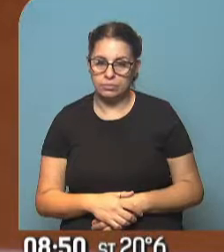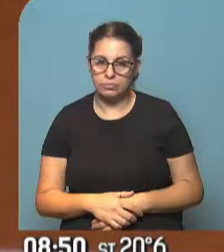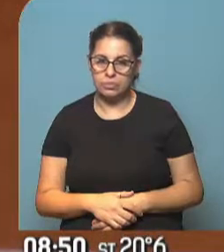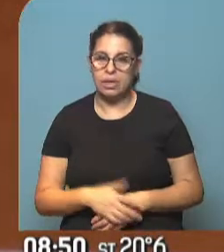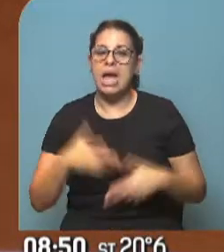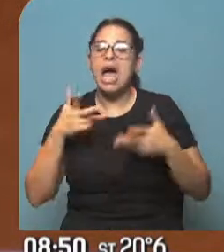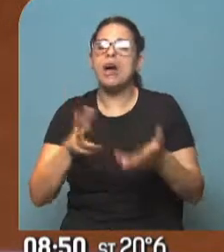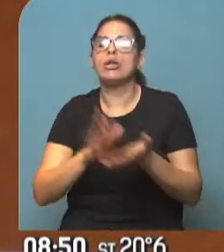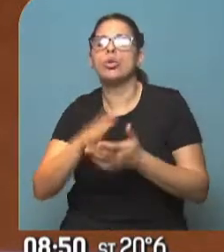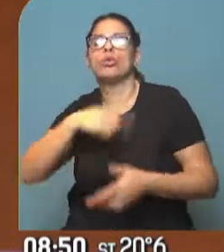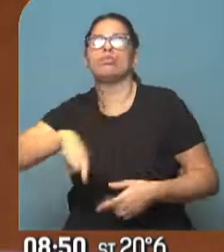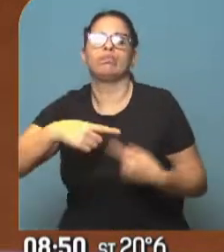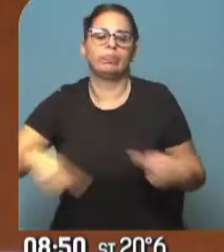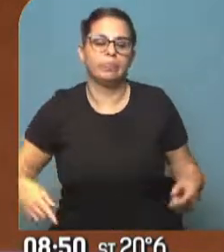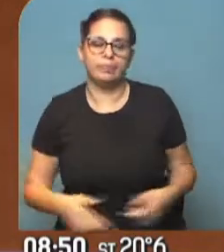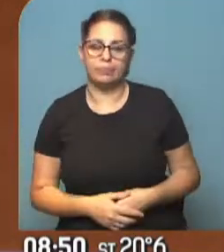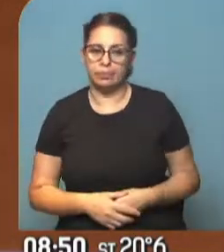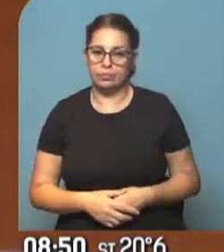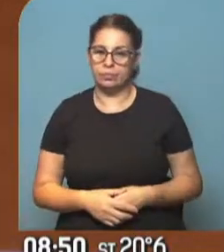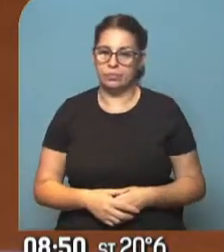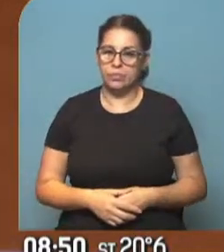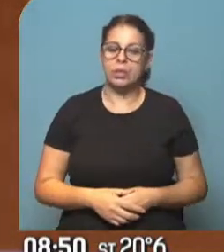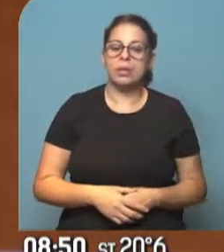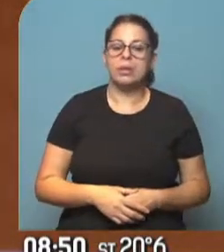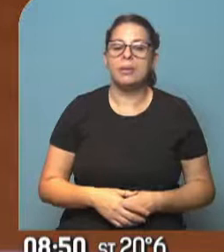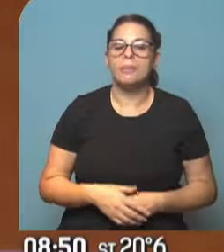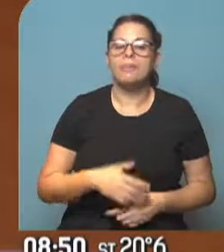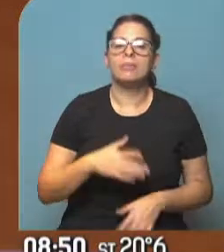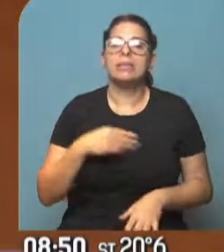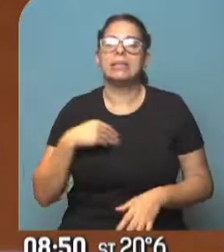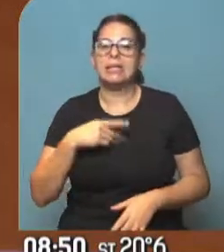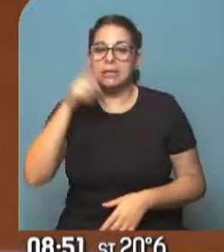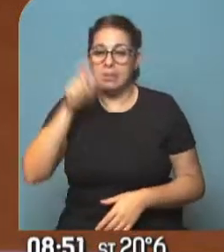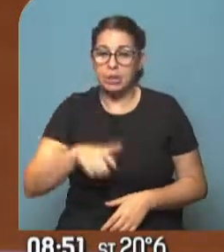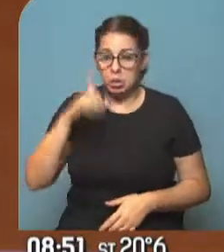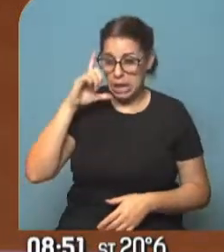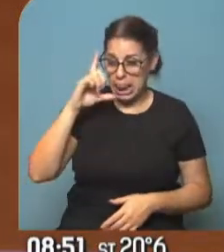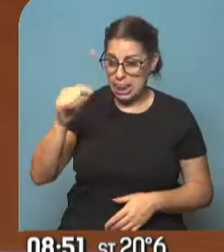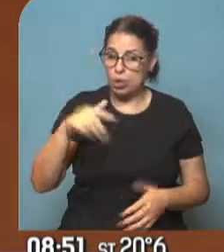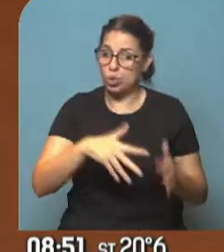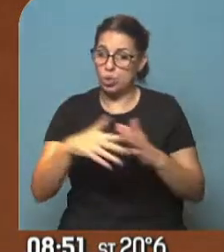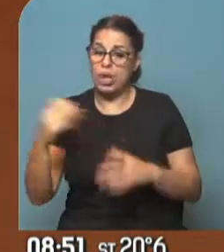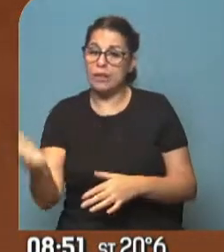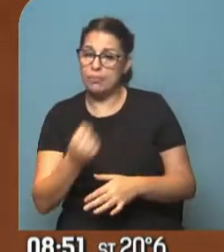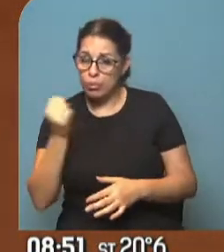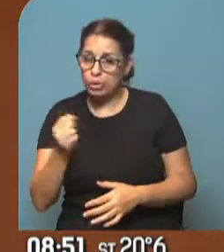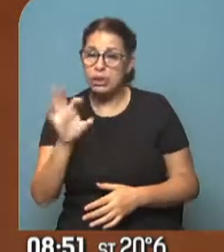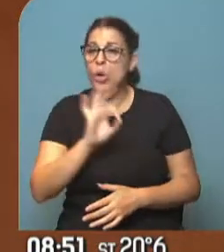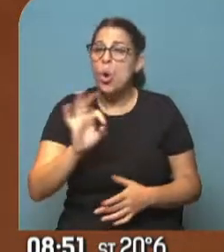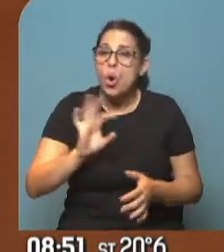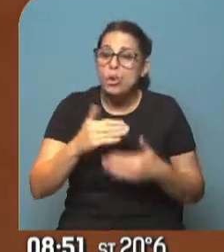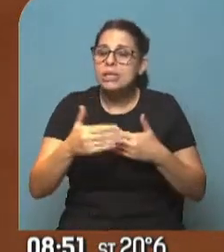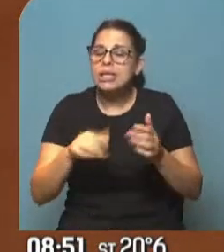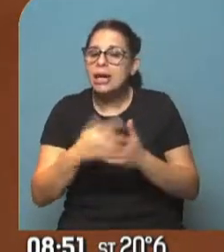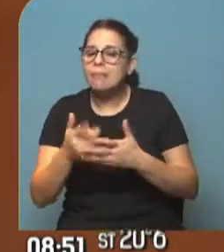vamos a hablar de lo nuestro ahora nos ponemos en el lugar de alguien que estaba muy lejos de una ciudad importante del país o cerca